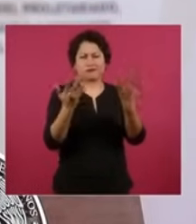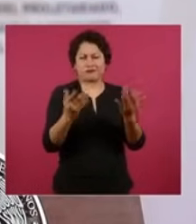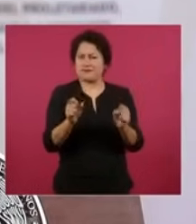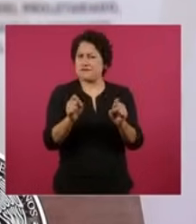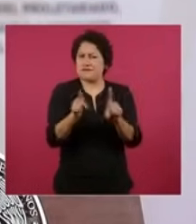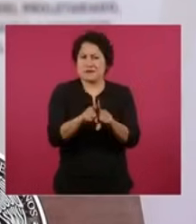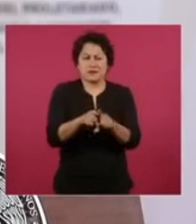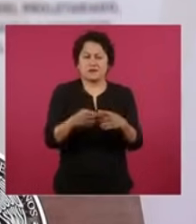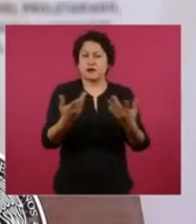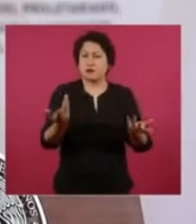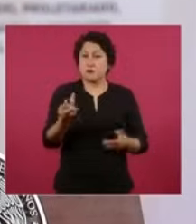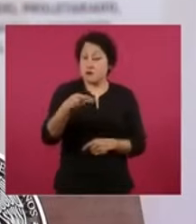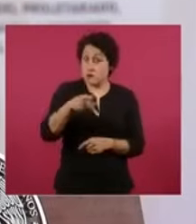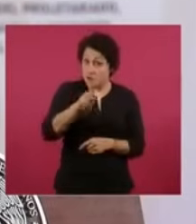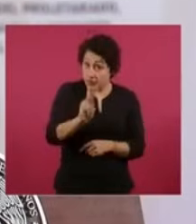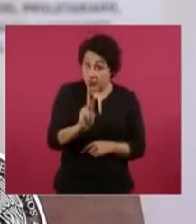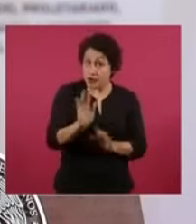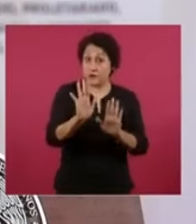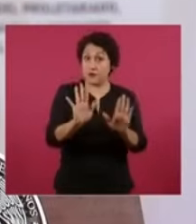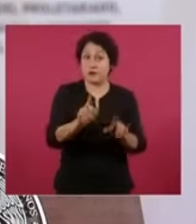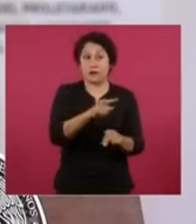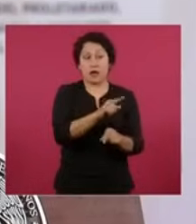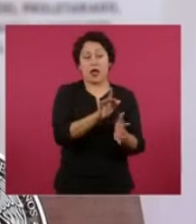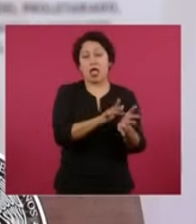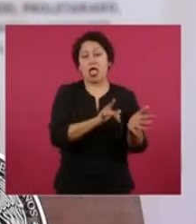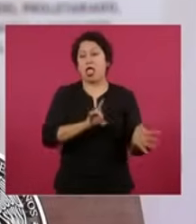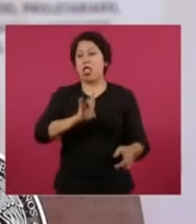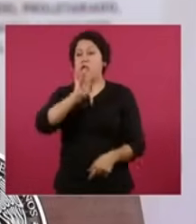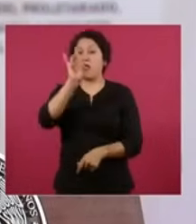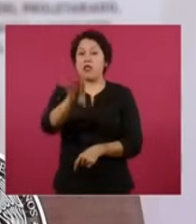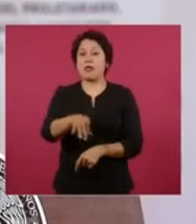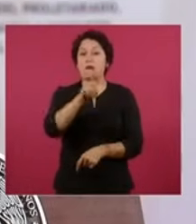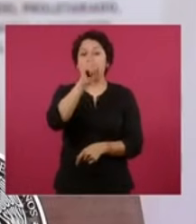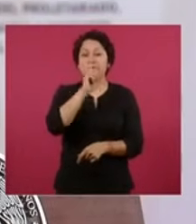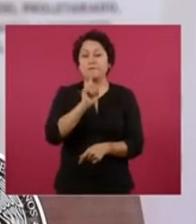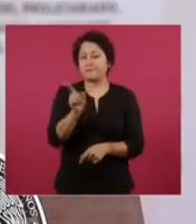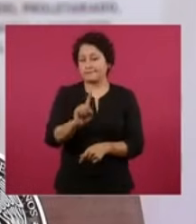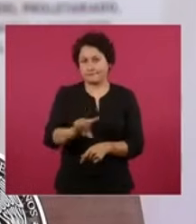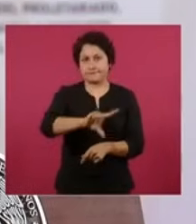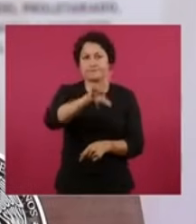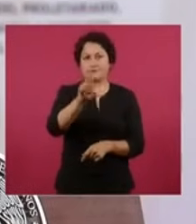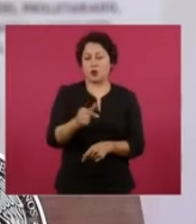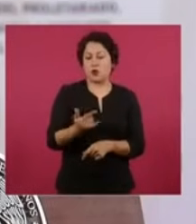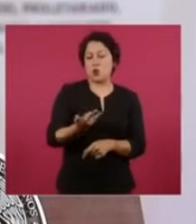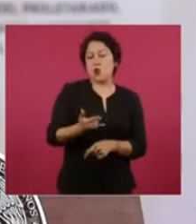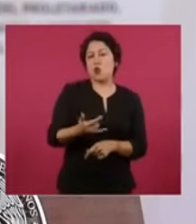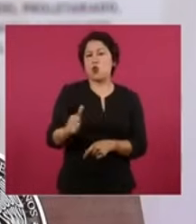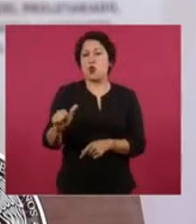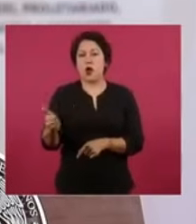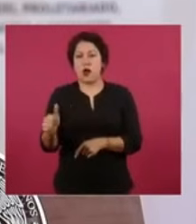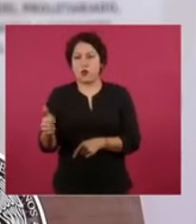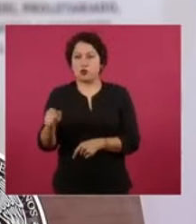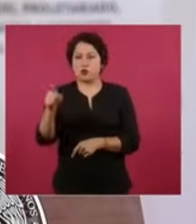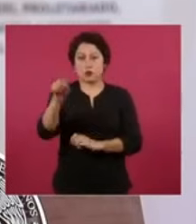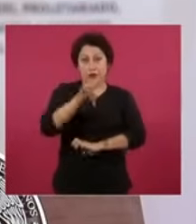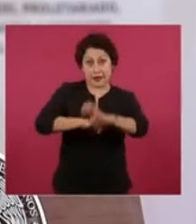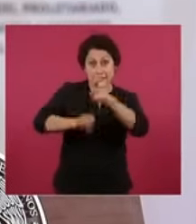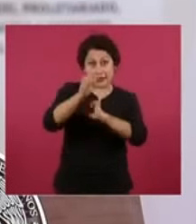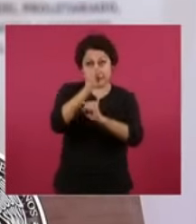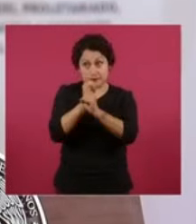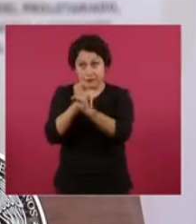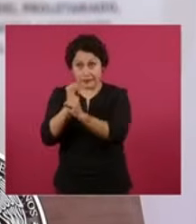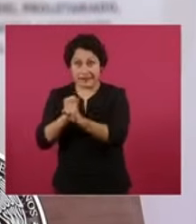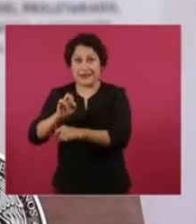embargo, no es la única falsedad. Después, en julio y agosto, la calificadora Fitch Ratings vaticinó una